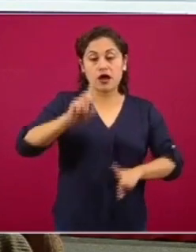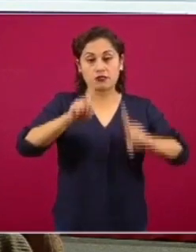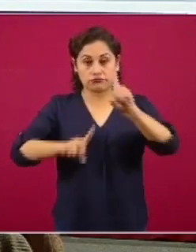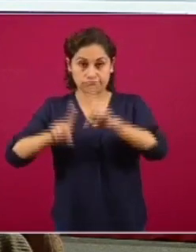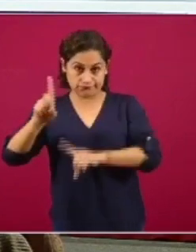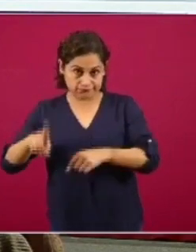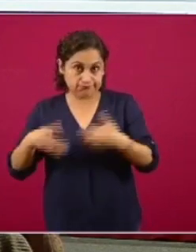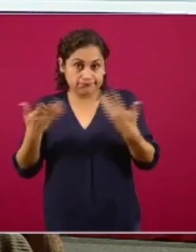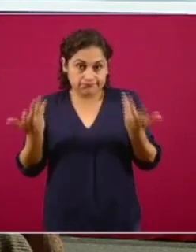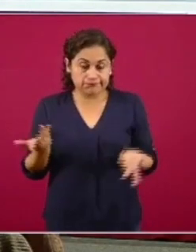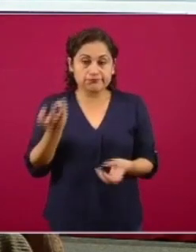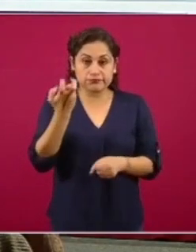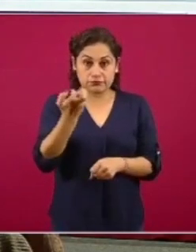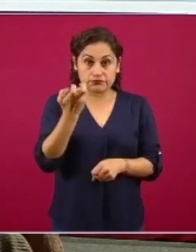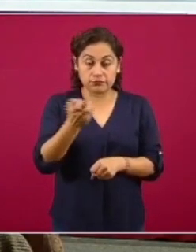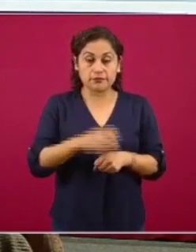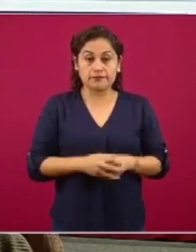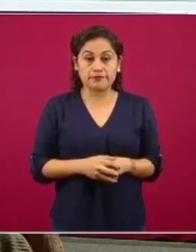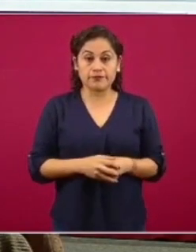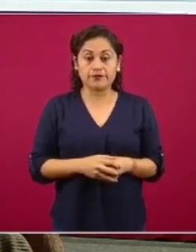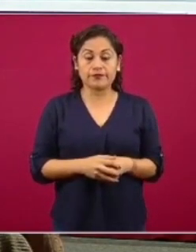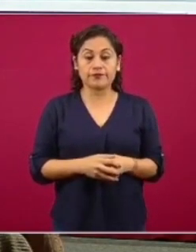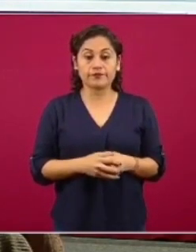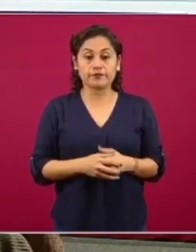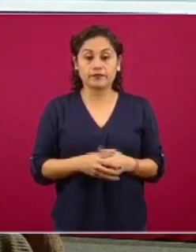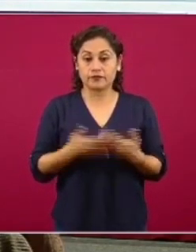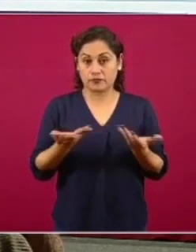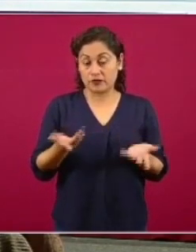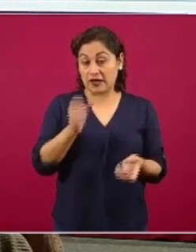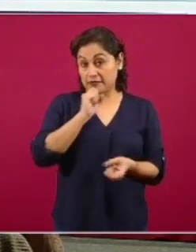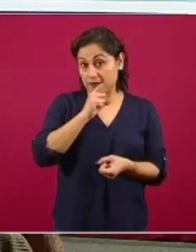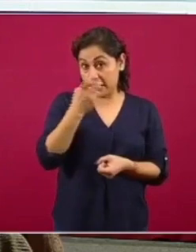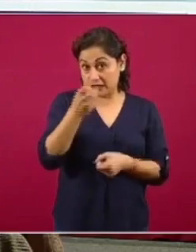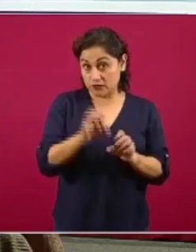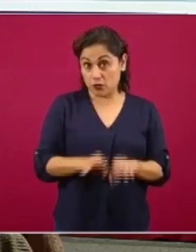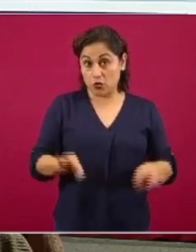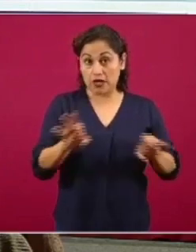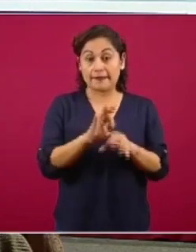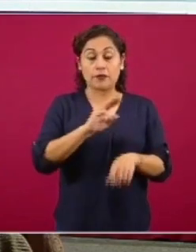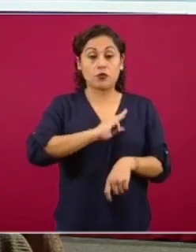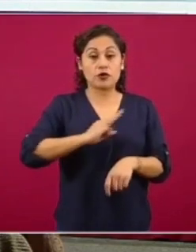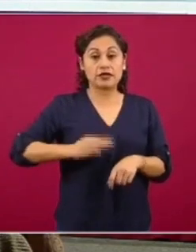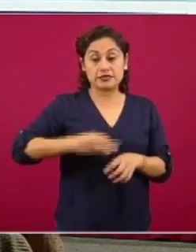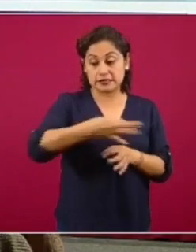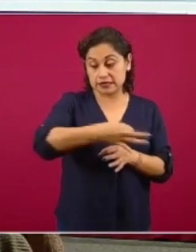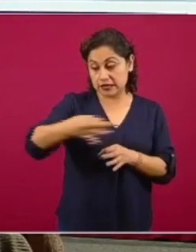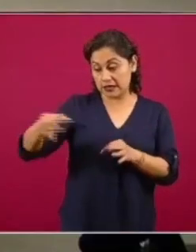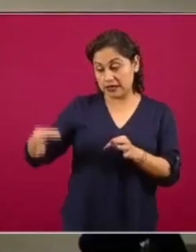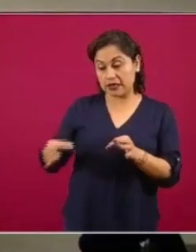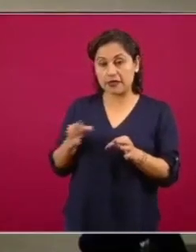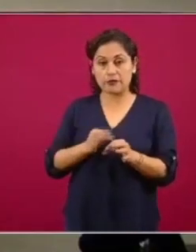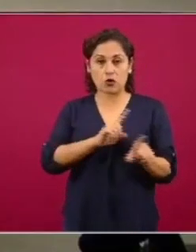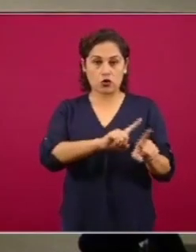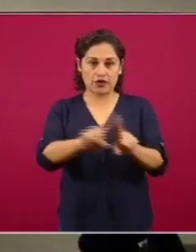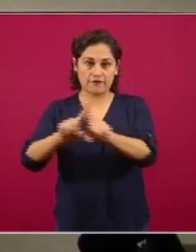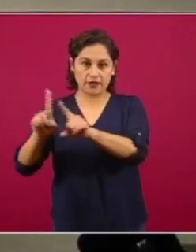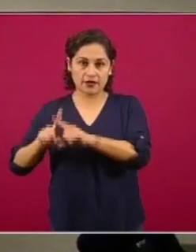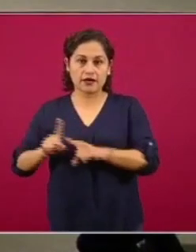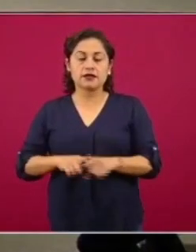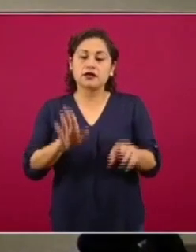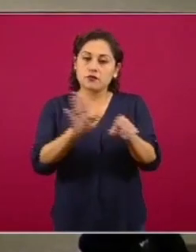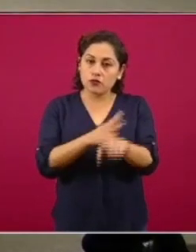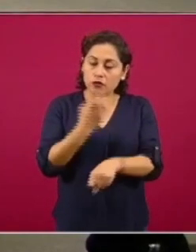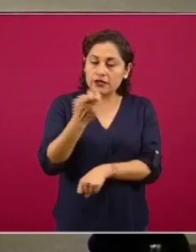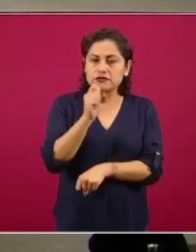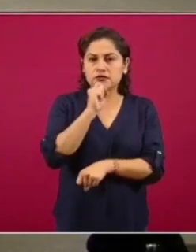sino también locales a nivel subestatal, que creemos que es muy importante que cada uno de ustedes en casa, cada uno